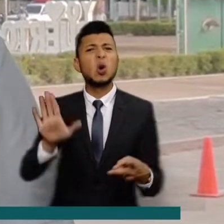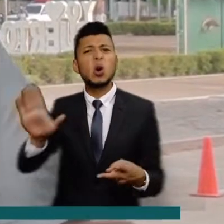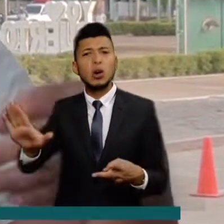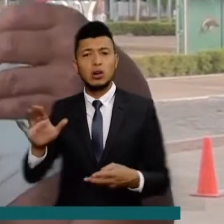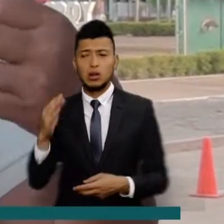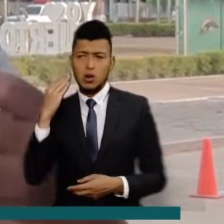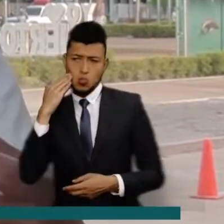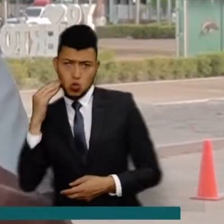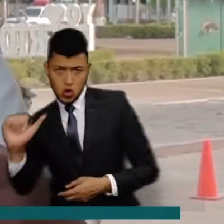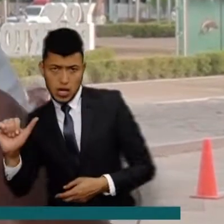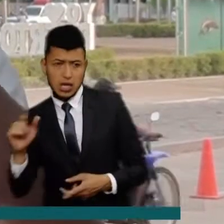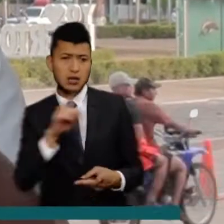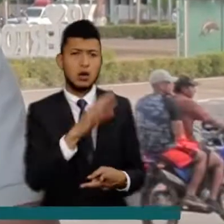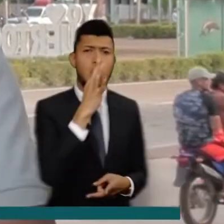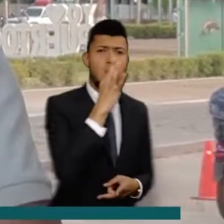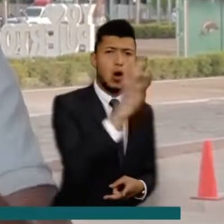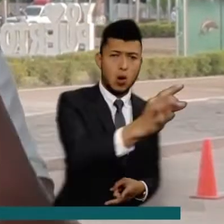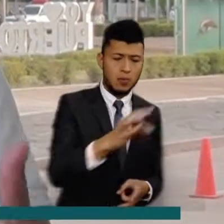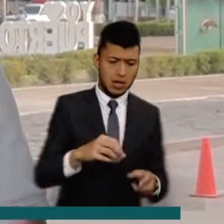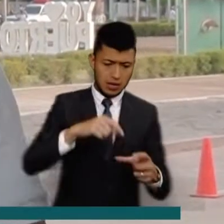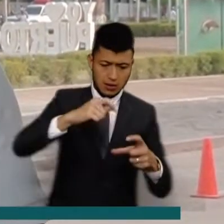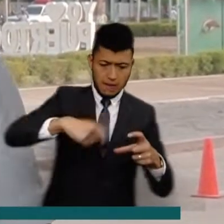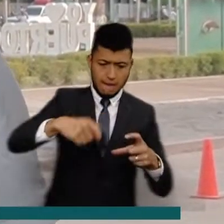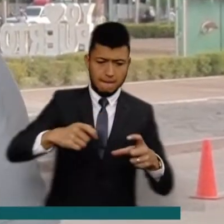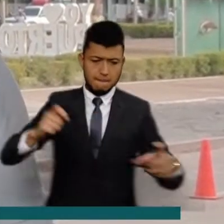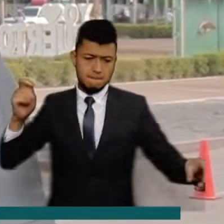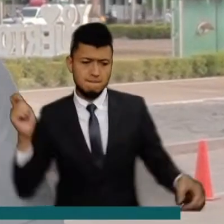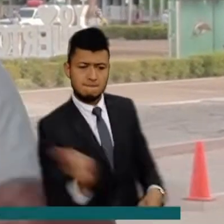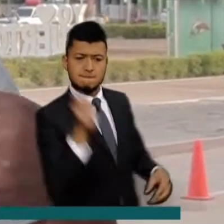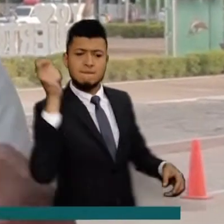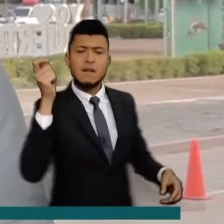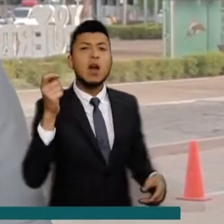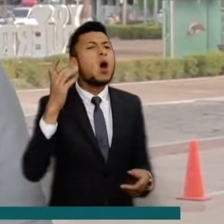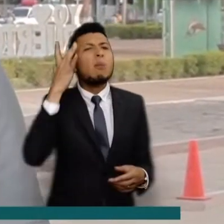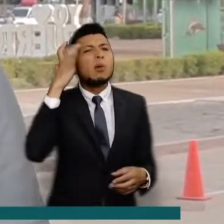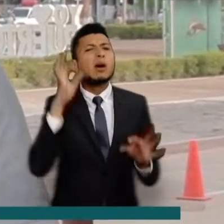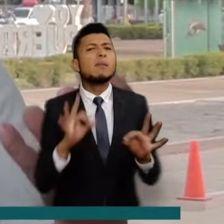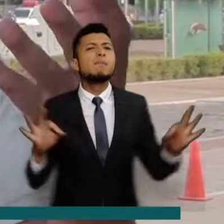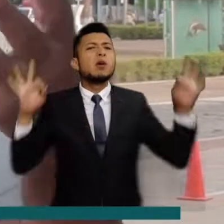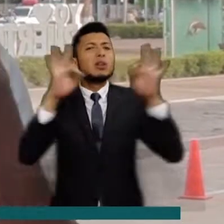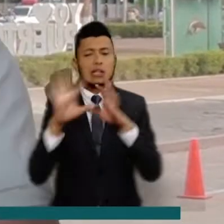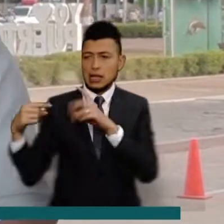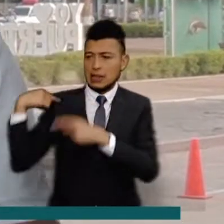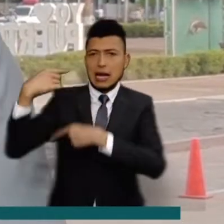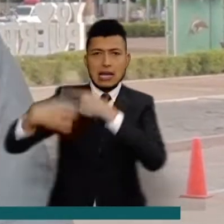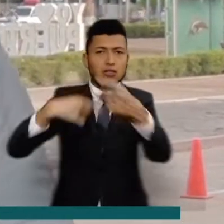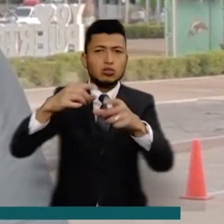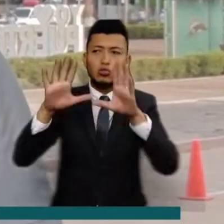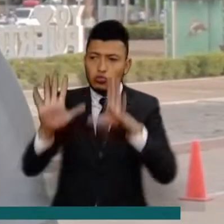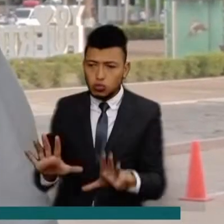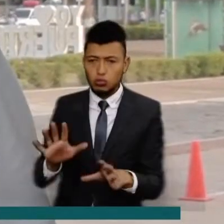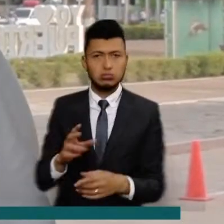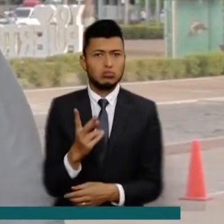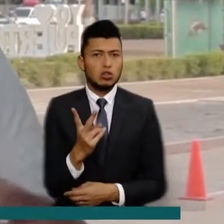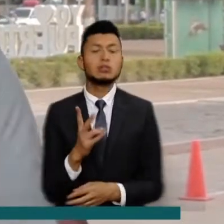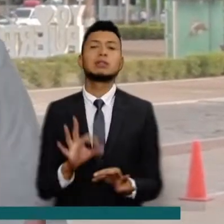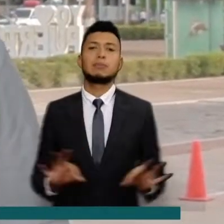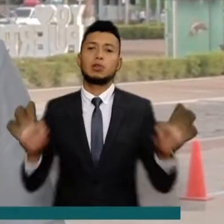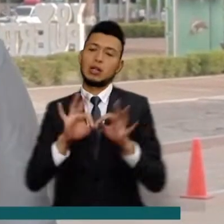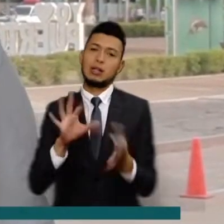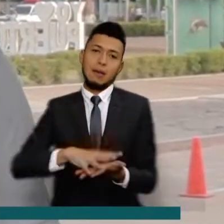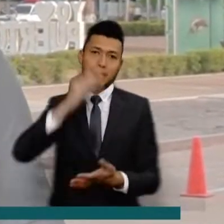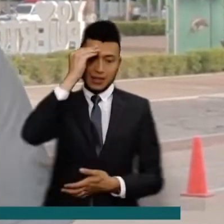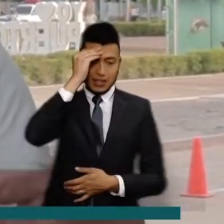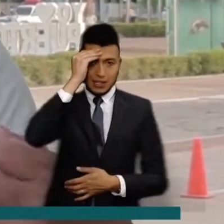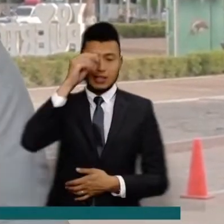mujer, quién hace bailar el hombre, el trompo, el hombre. Entonces, ¿por qué es importante nuestra tradición, el trompo y la zaranda? Eso se va